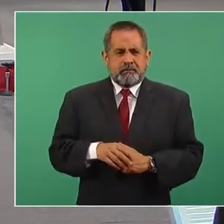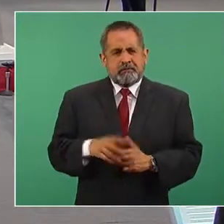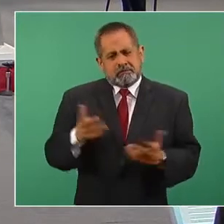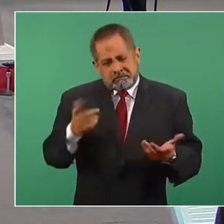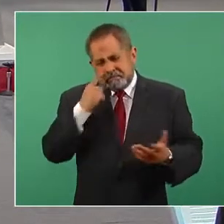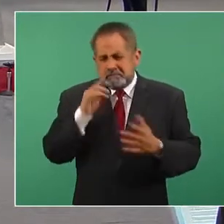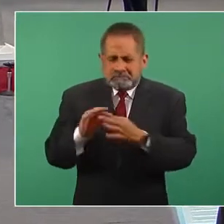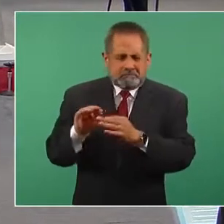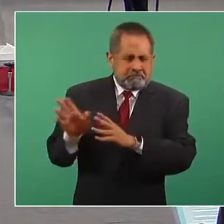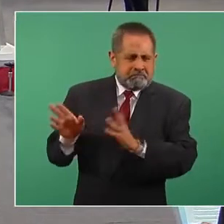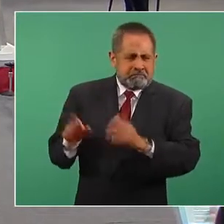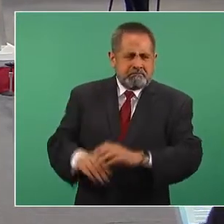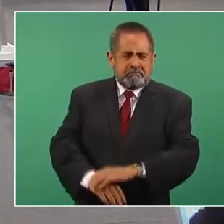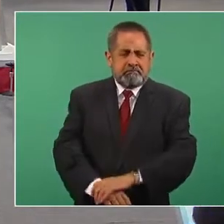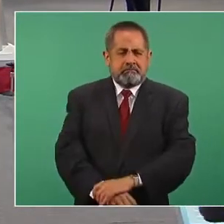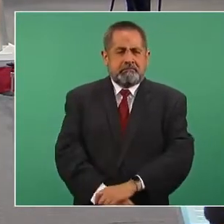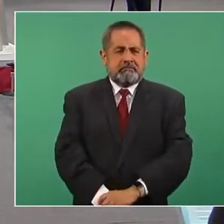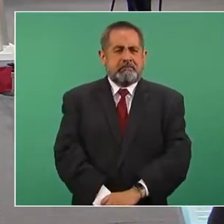aquí.